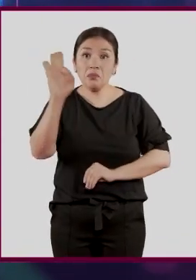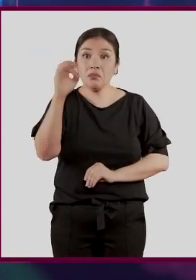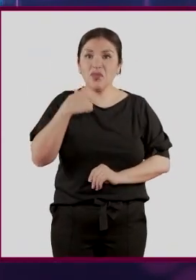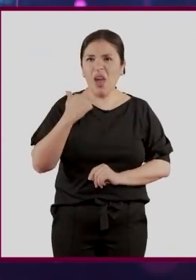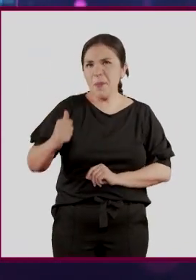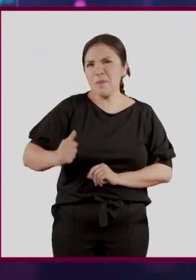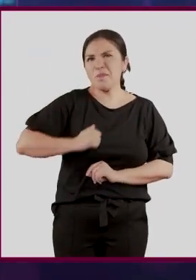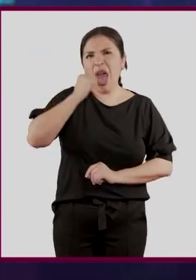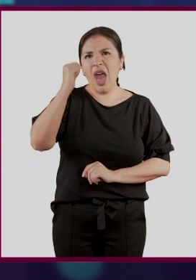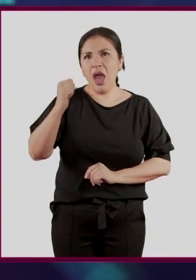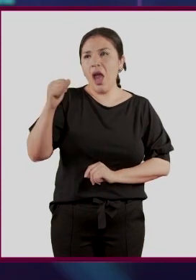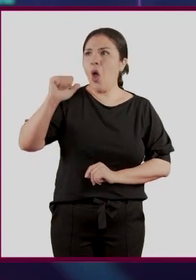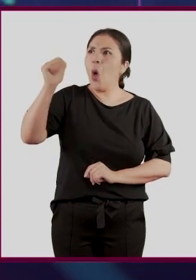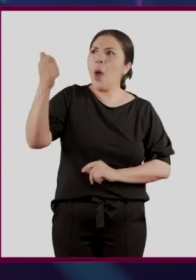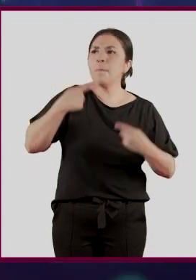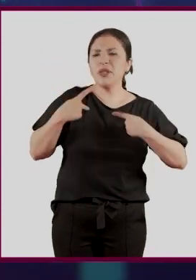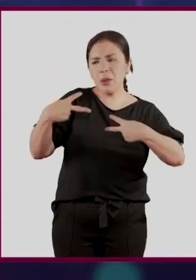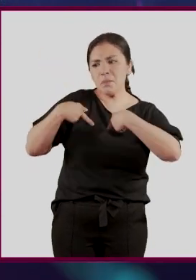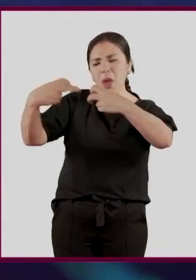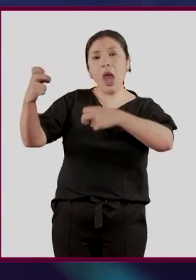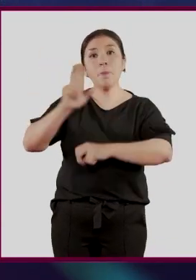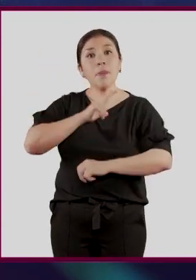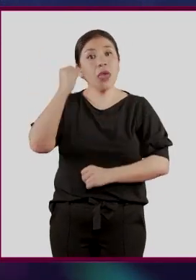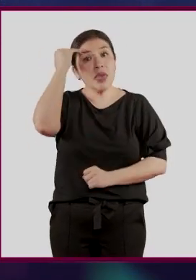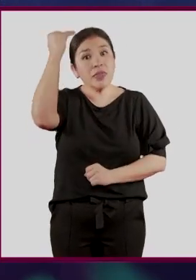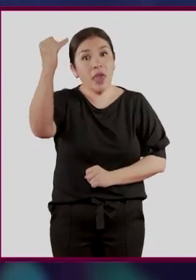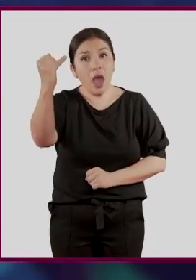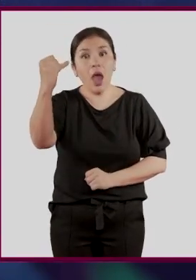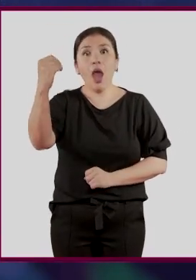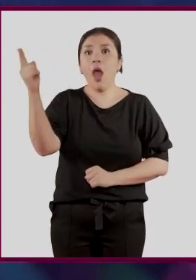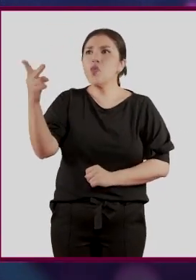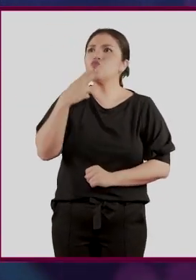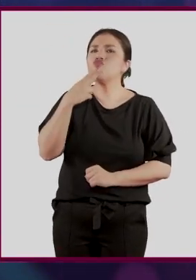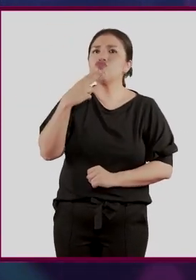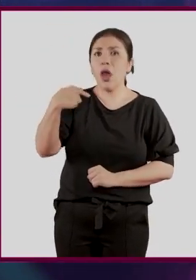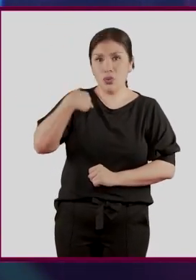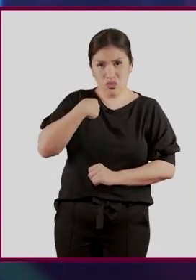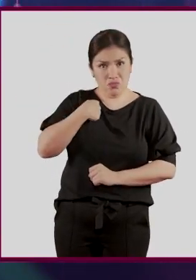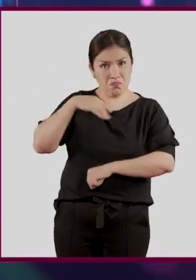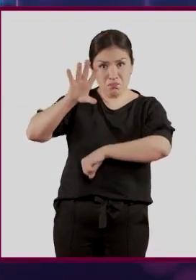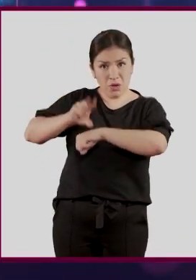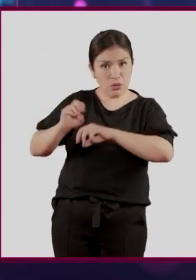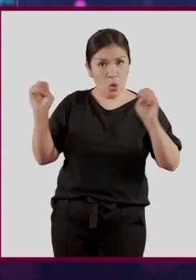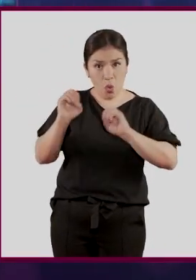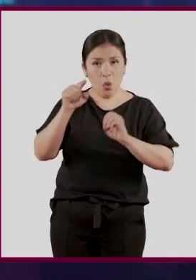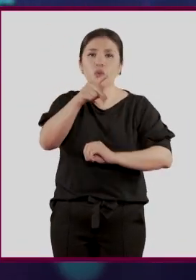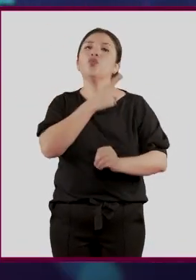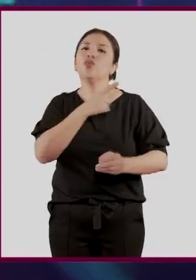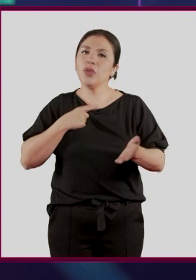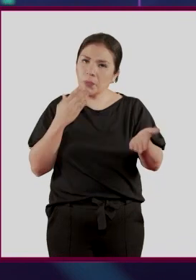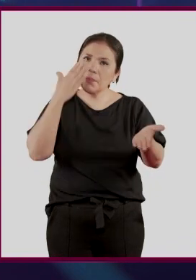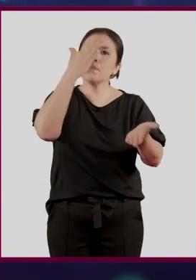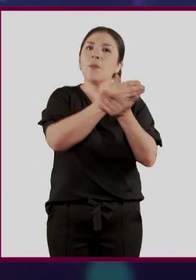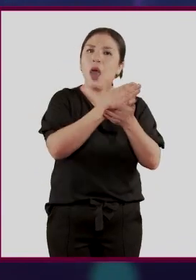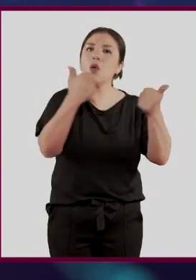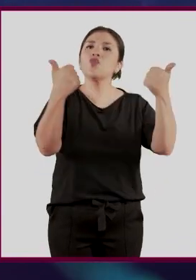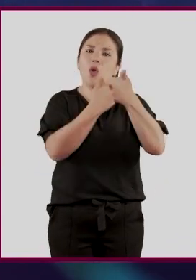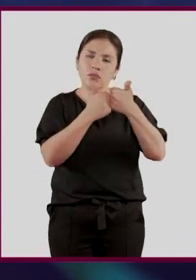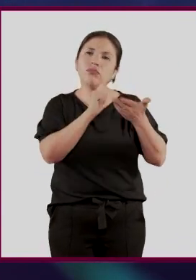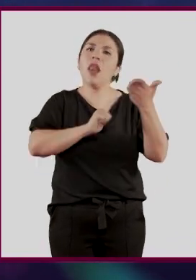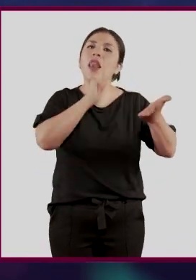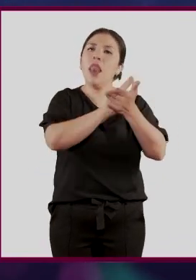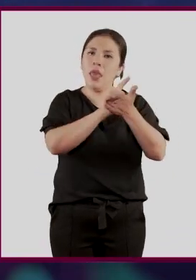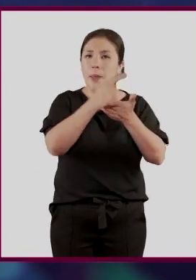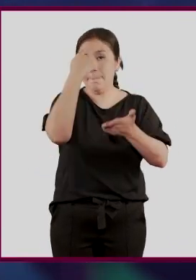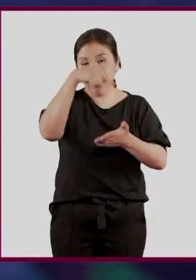alguien se apropia de una obra tuya y la usa sin tu consentimiento, se debe de acudir a las autoridades pertinentes, las